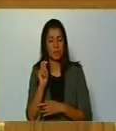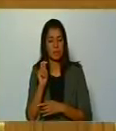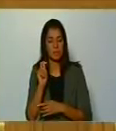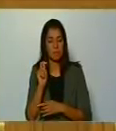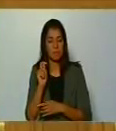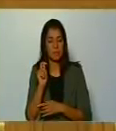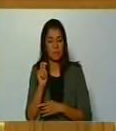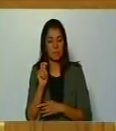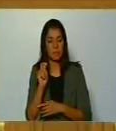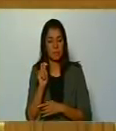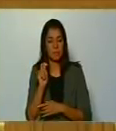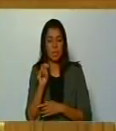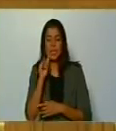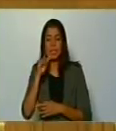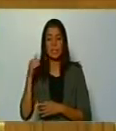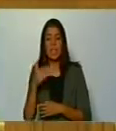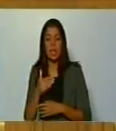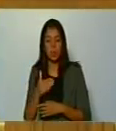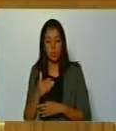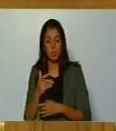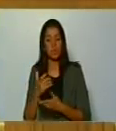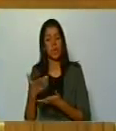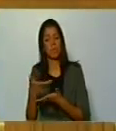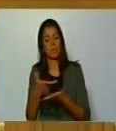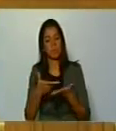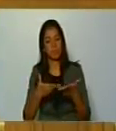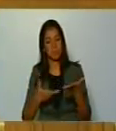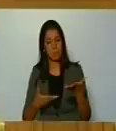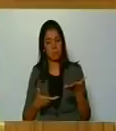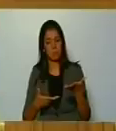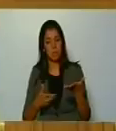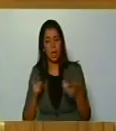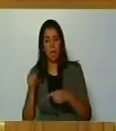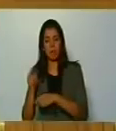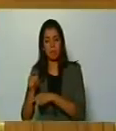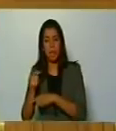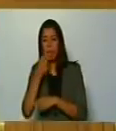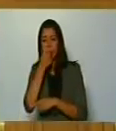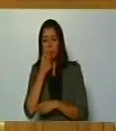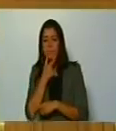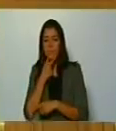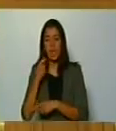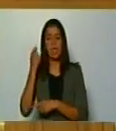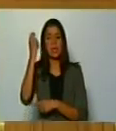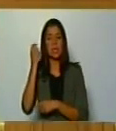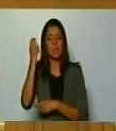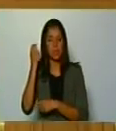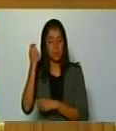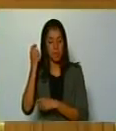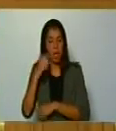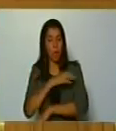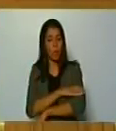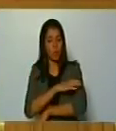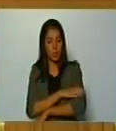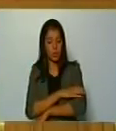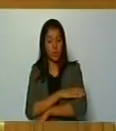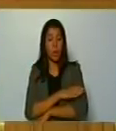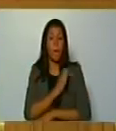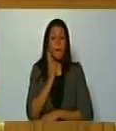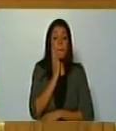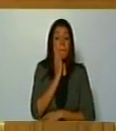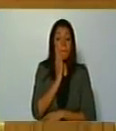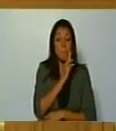ocurrió esta denuncia contra, de manera directa, el diputado Freddy Guevara, por parte de la madre.